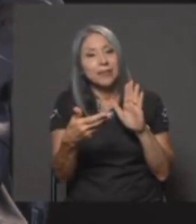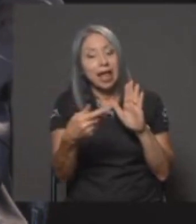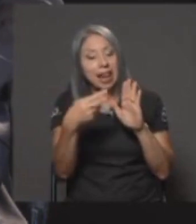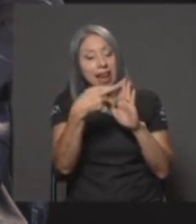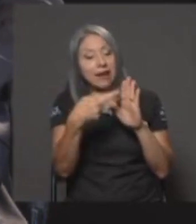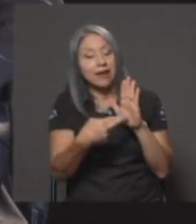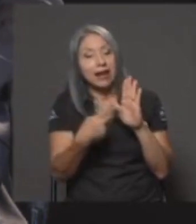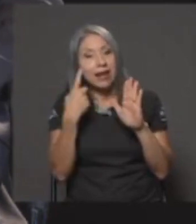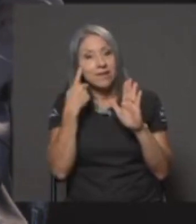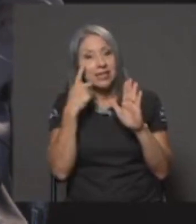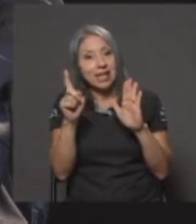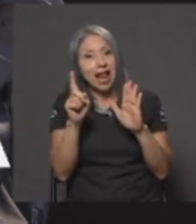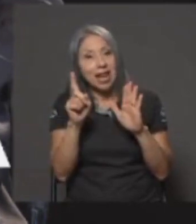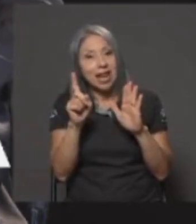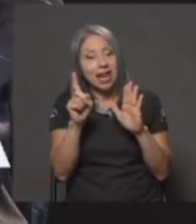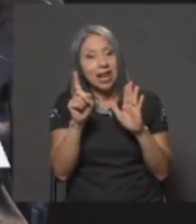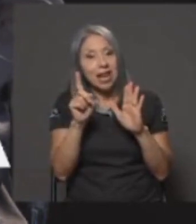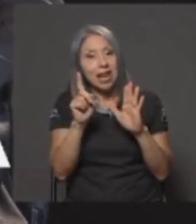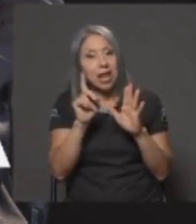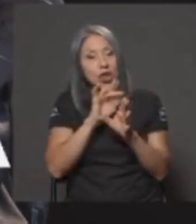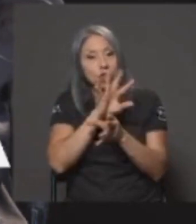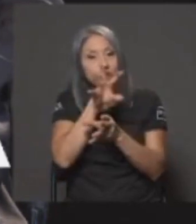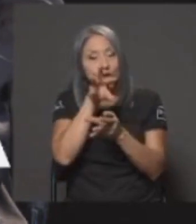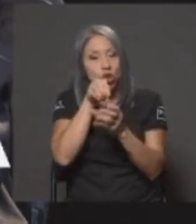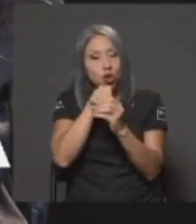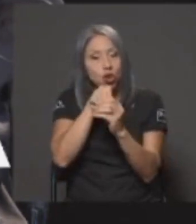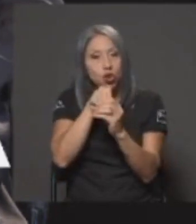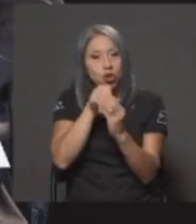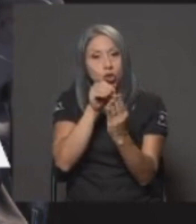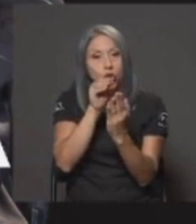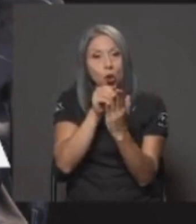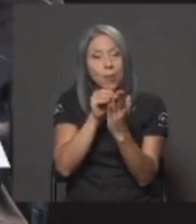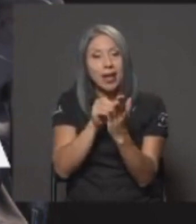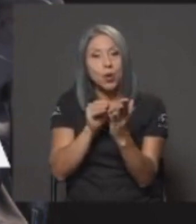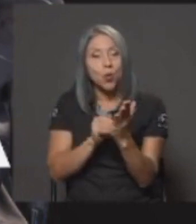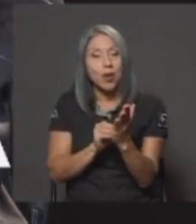la regla fiscal toma en cuenta los